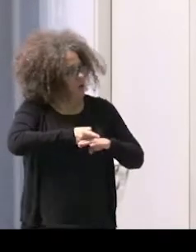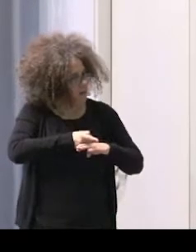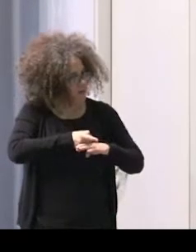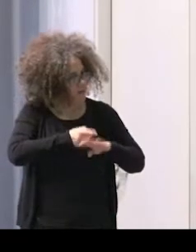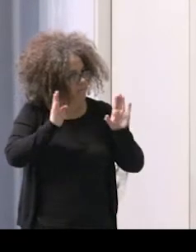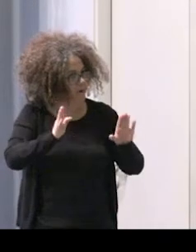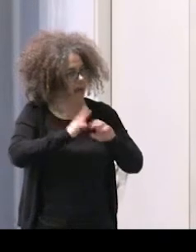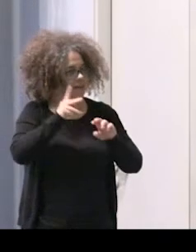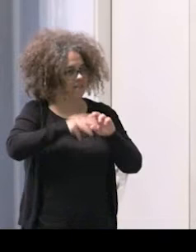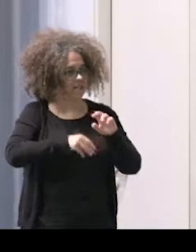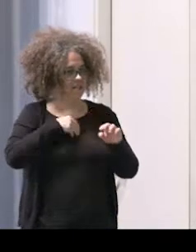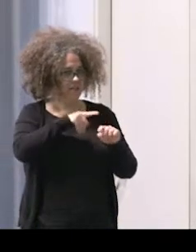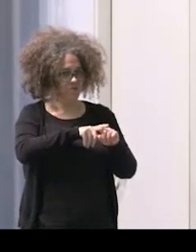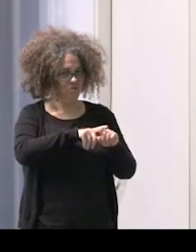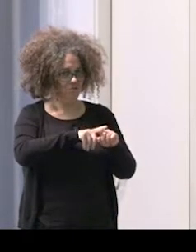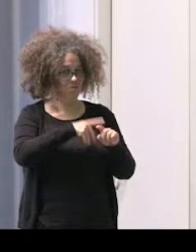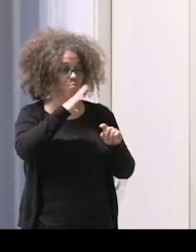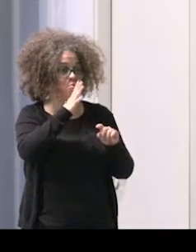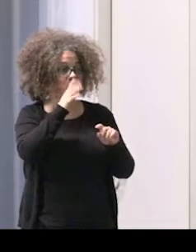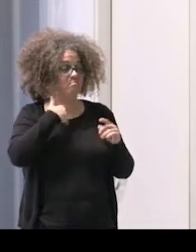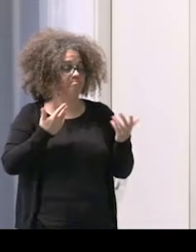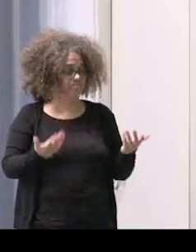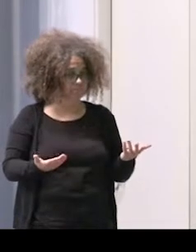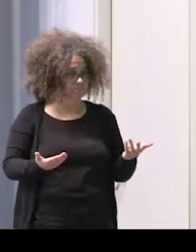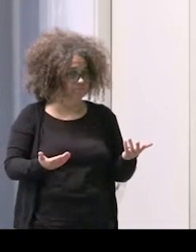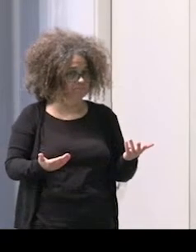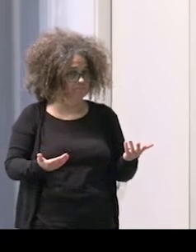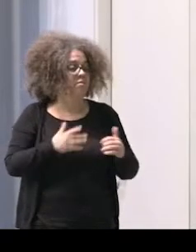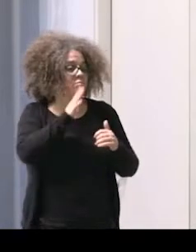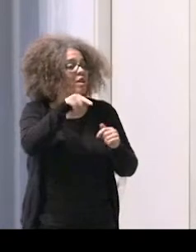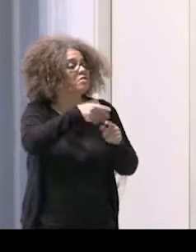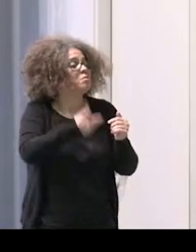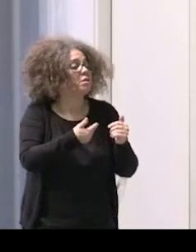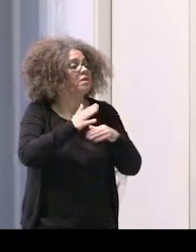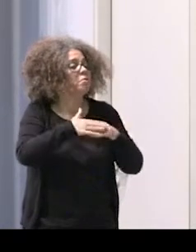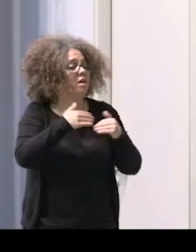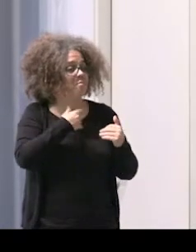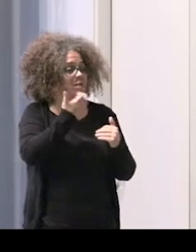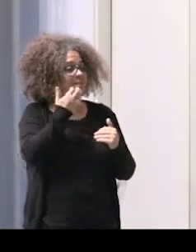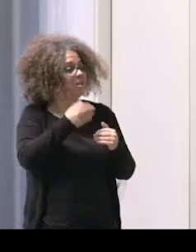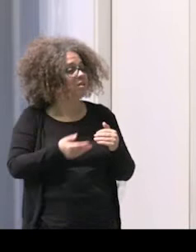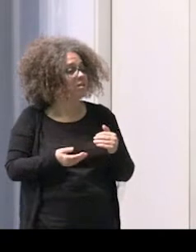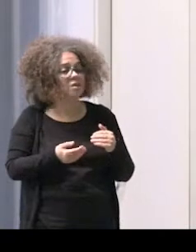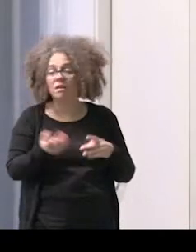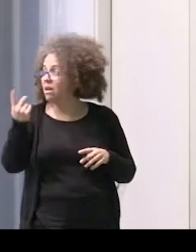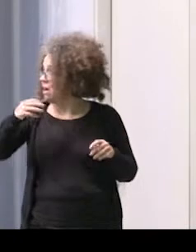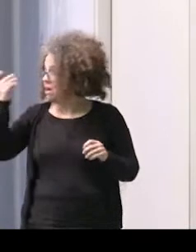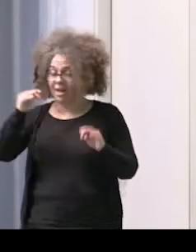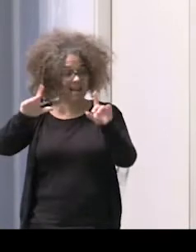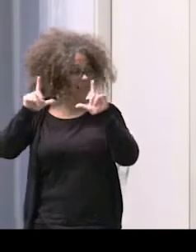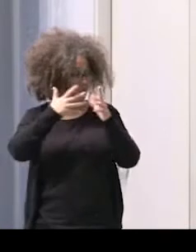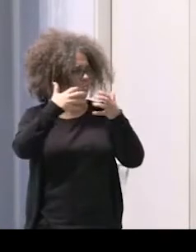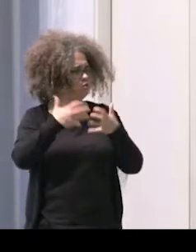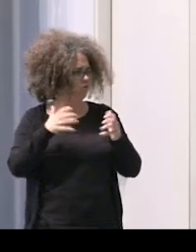de un oído sobre el otro. ¿Y por qué creemos que esto es importante? Esta diapositiva tiene mucho texto, pero